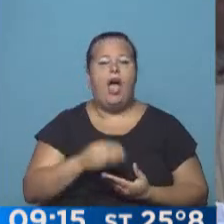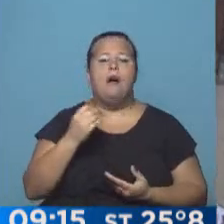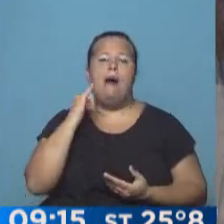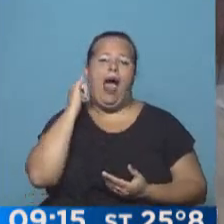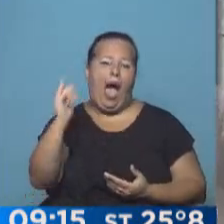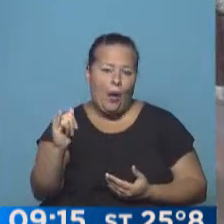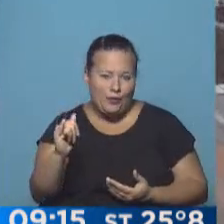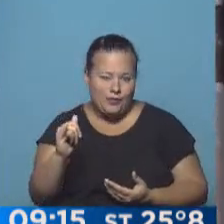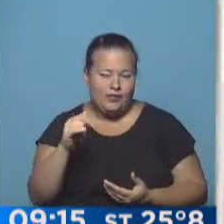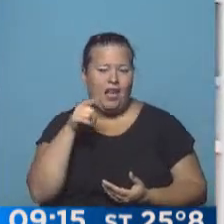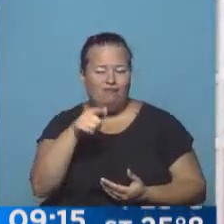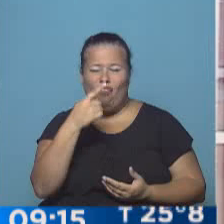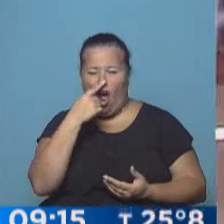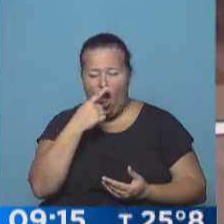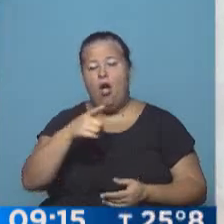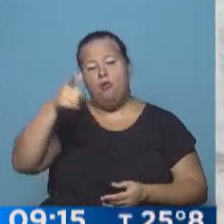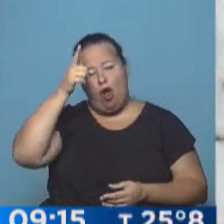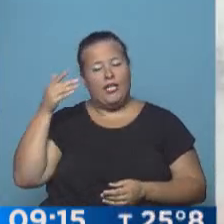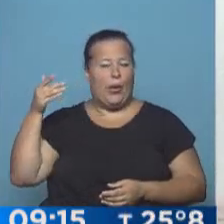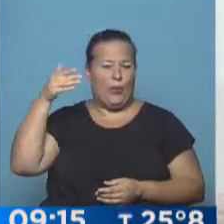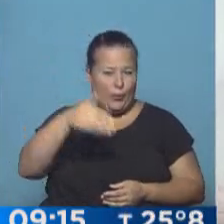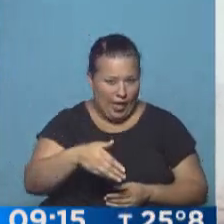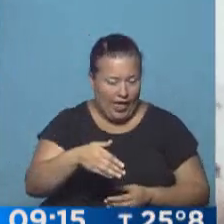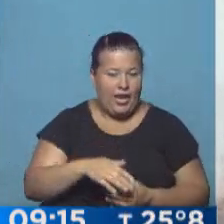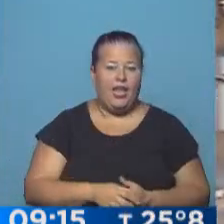dar aviso de esto. La policía se acerca,